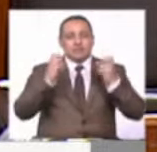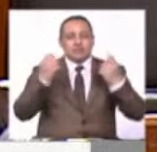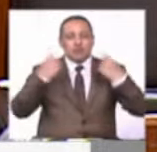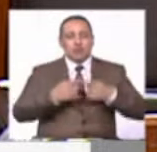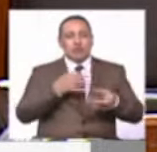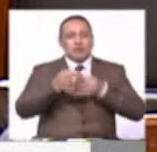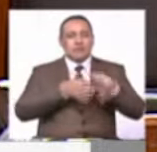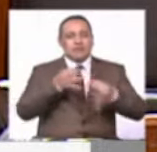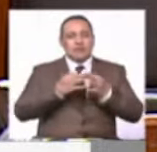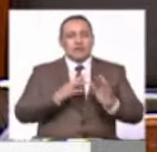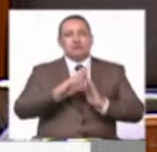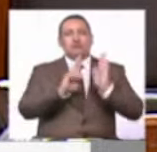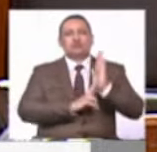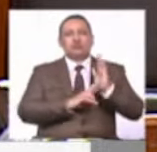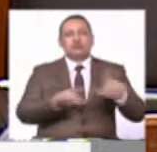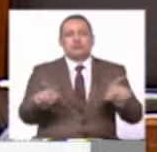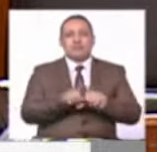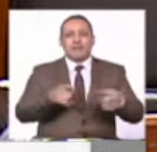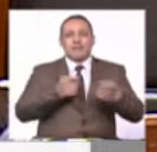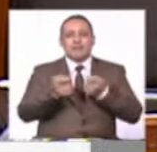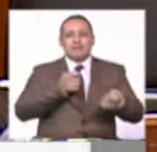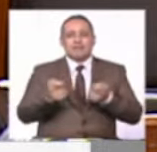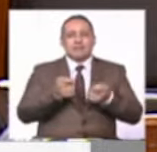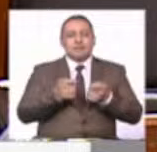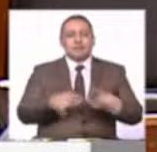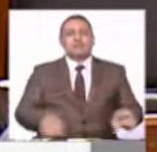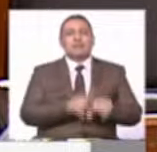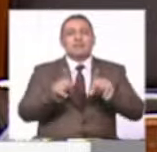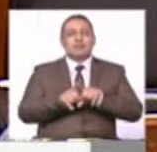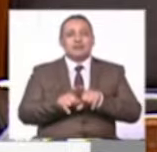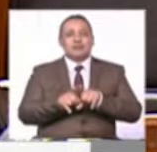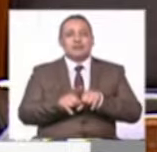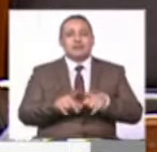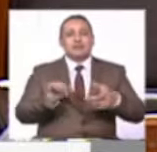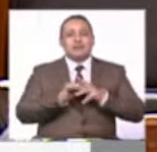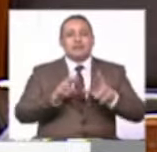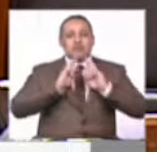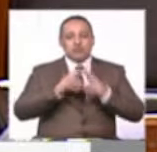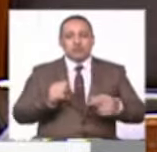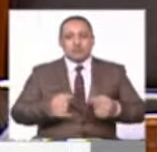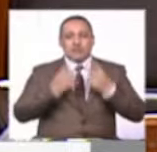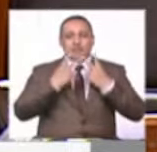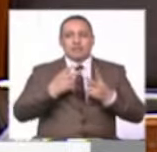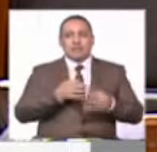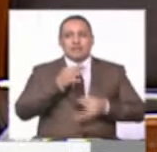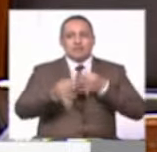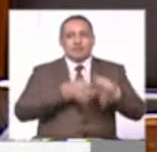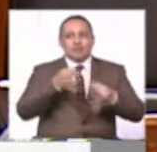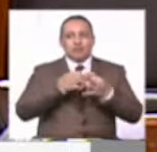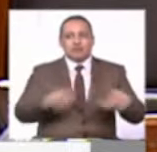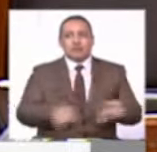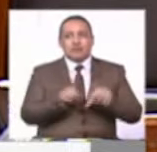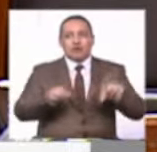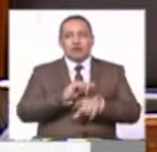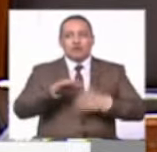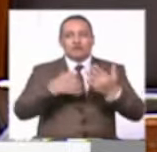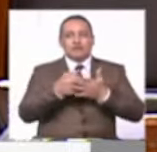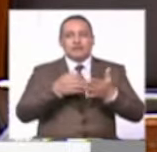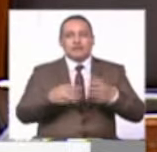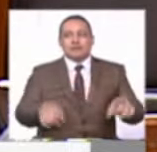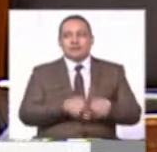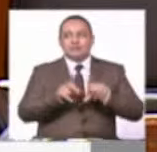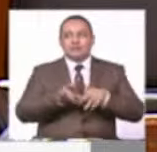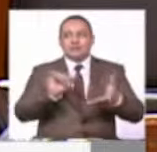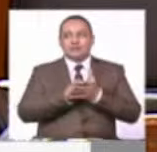men Ada resolución administrativa Resulta ser el pronunciamiento respecto de un caso que